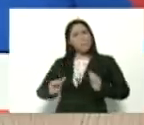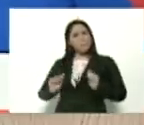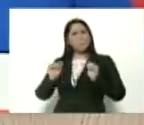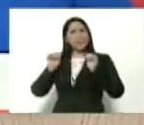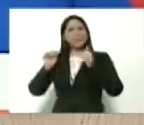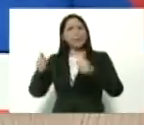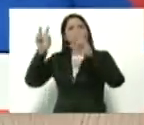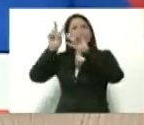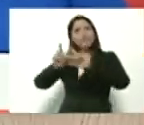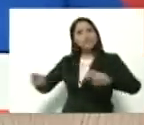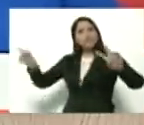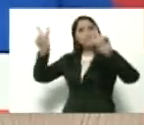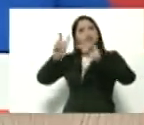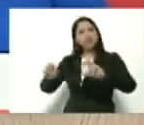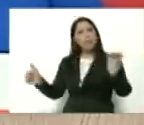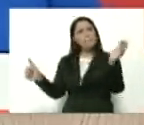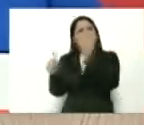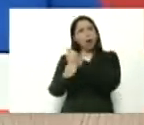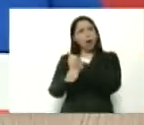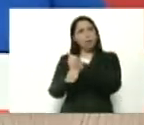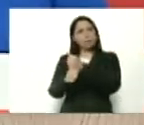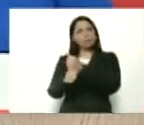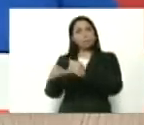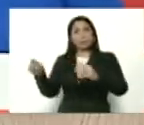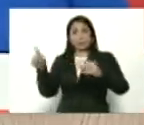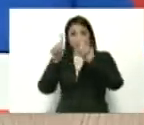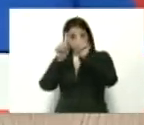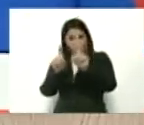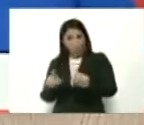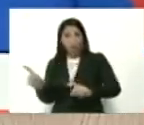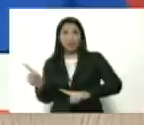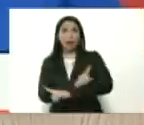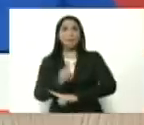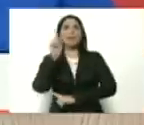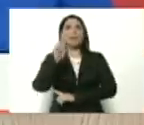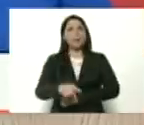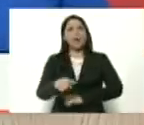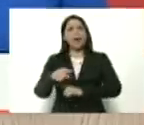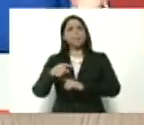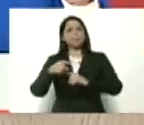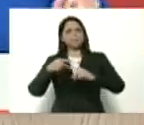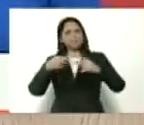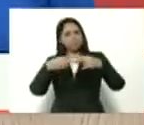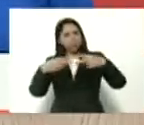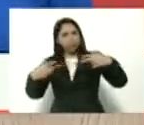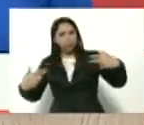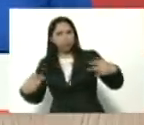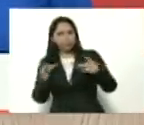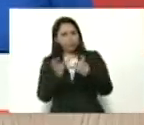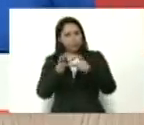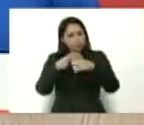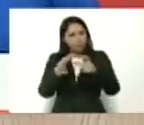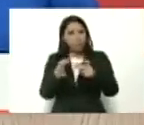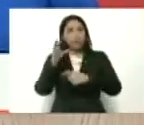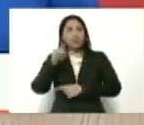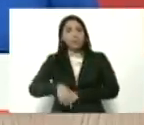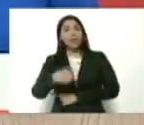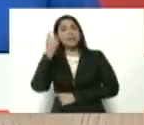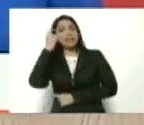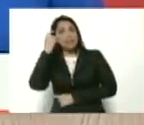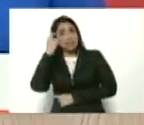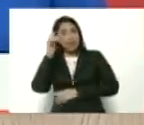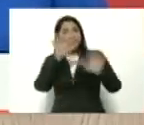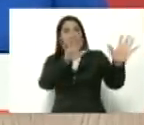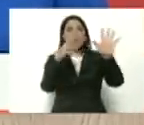el proceso de pesquisaje a través de las pruebas rápidas y de la prueba molecular. Ya sabemos que el día 17